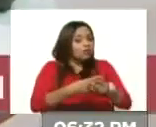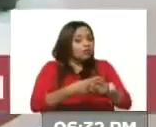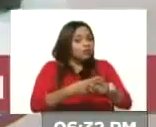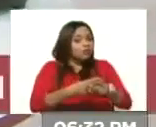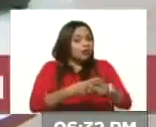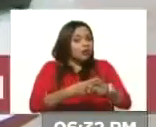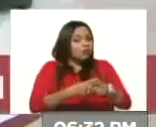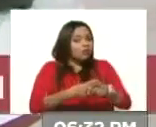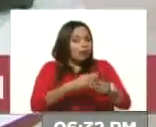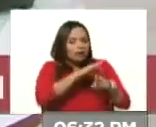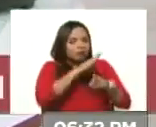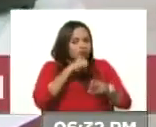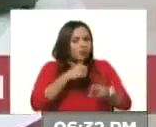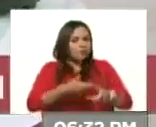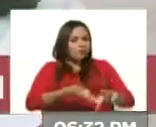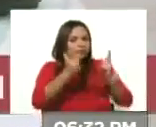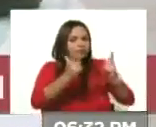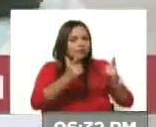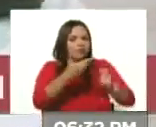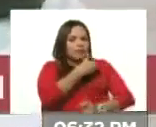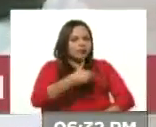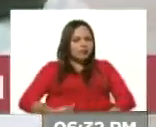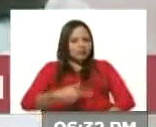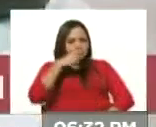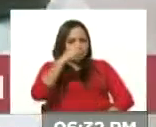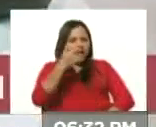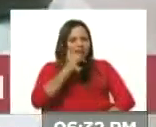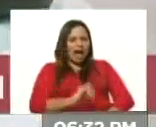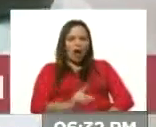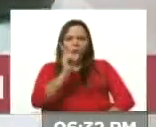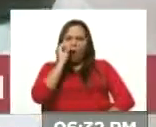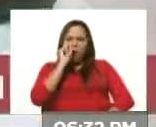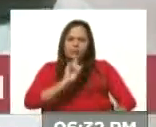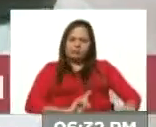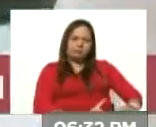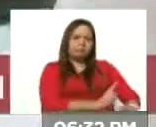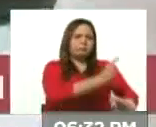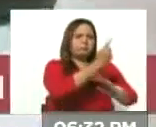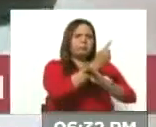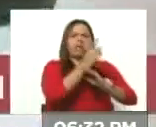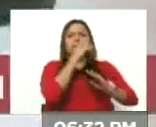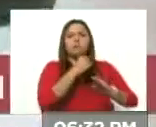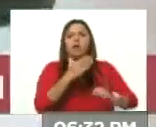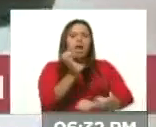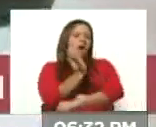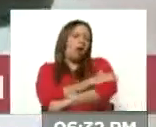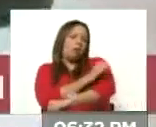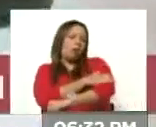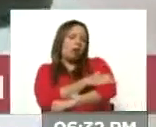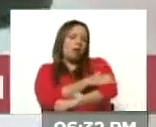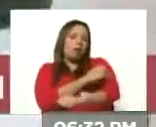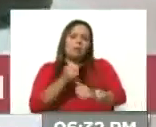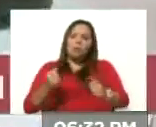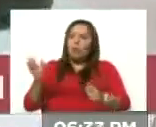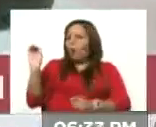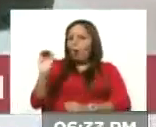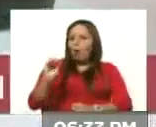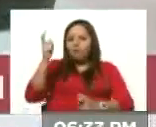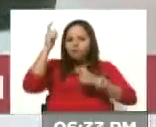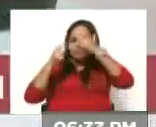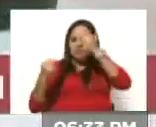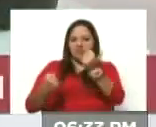sería el surgimiento de un outsider que no sea ni chavista ni opositor